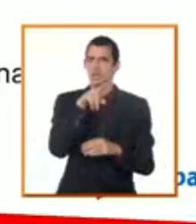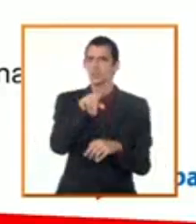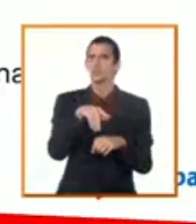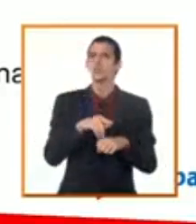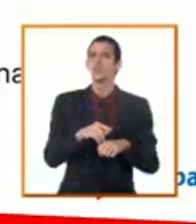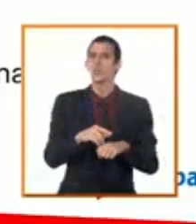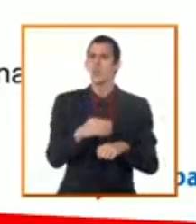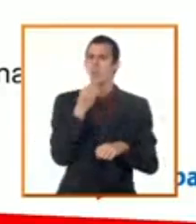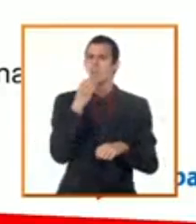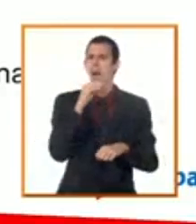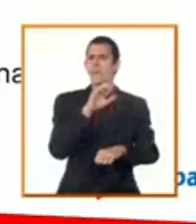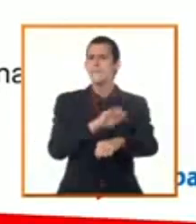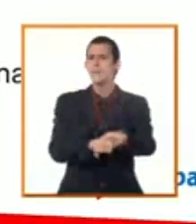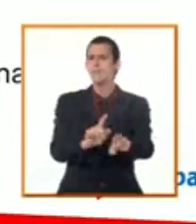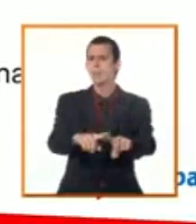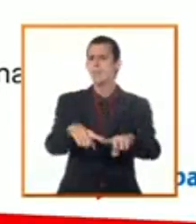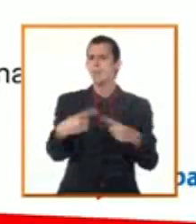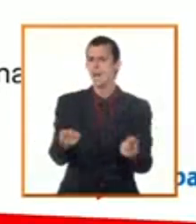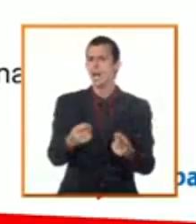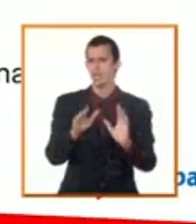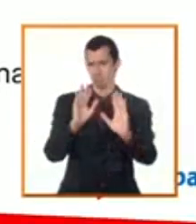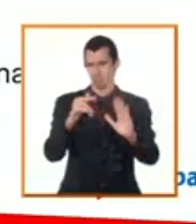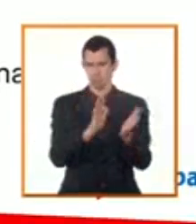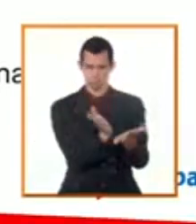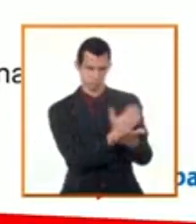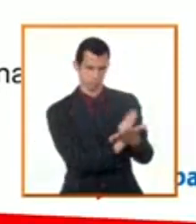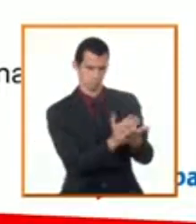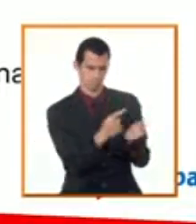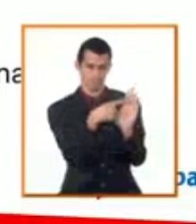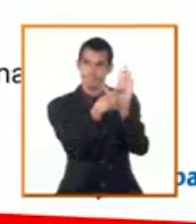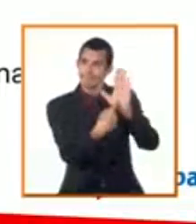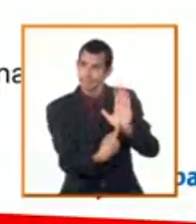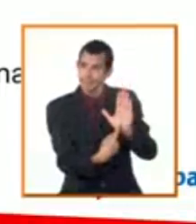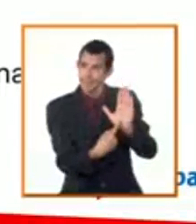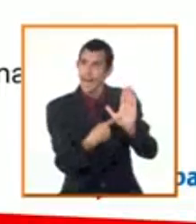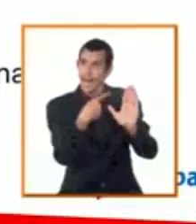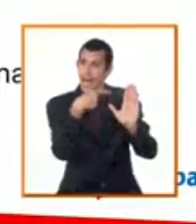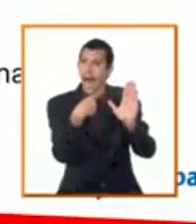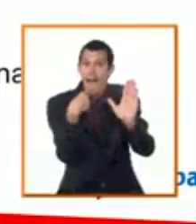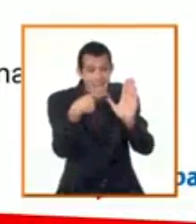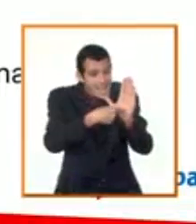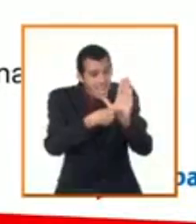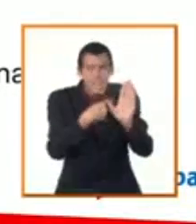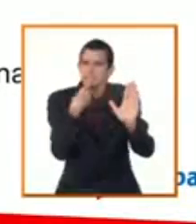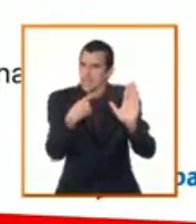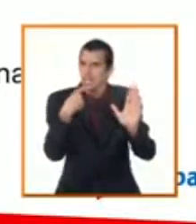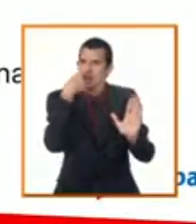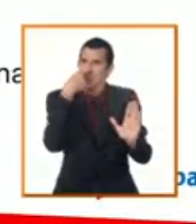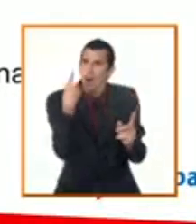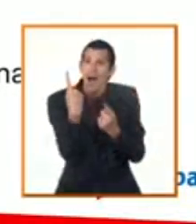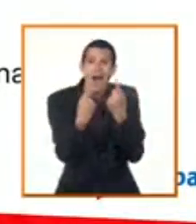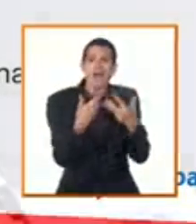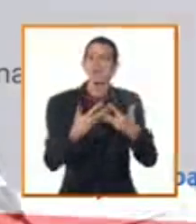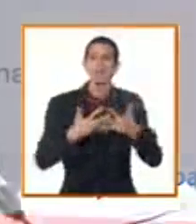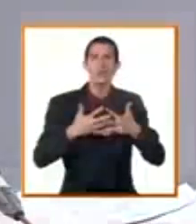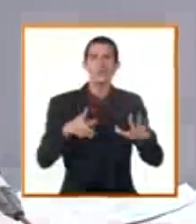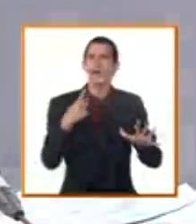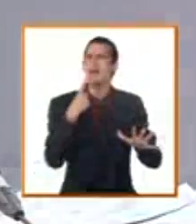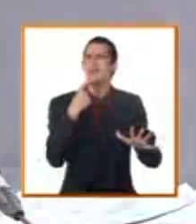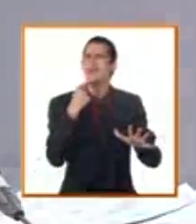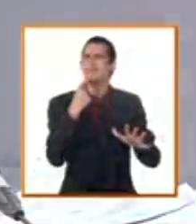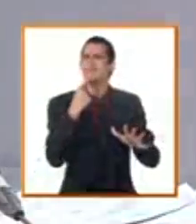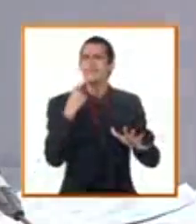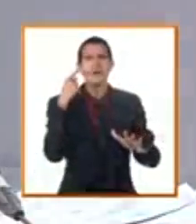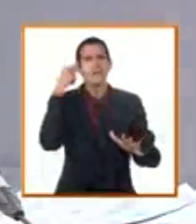alejado, ¿no? Muchas veces estas cuestiones del tráfico de droga vienen aparejadas a otros delitos con eso. Estamos hablando de la trata de